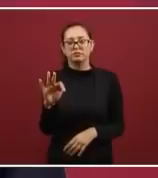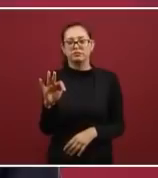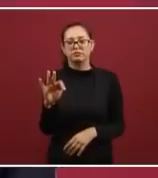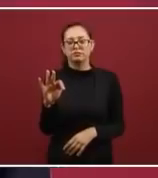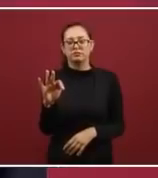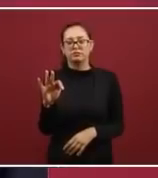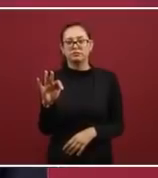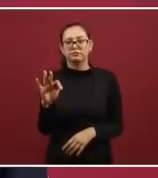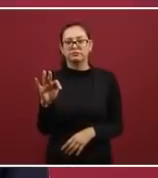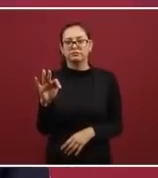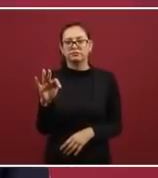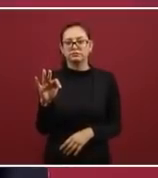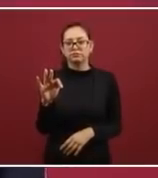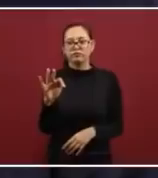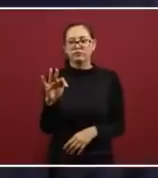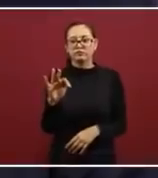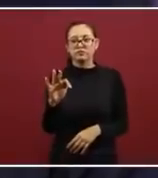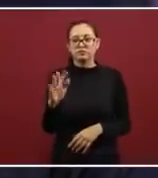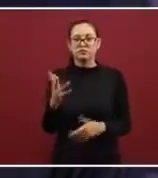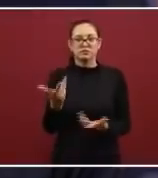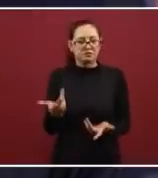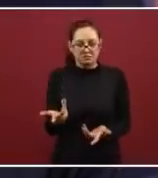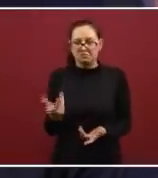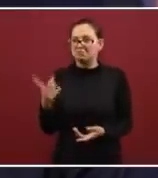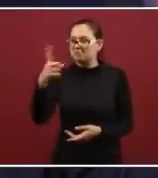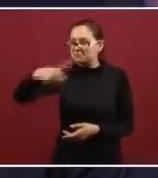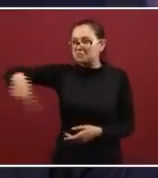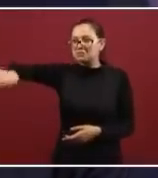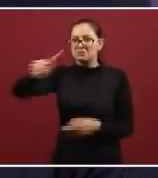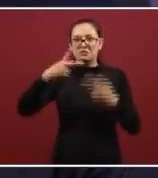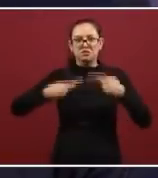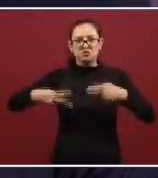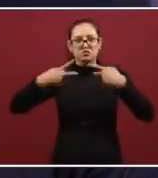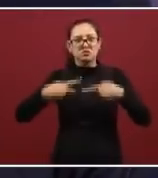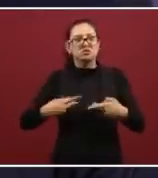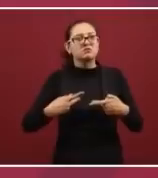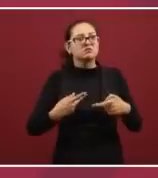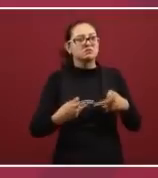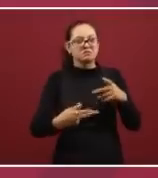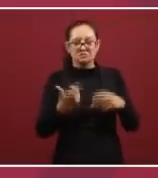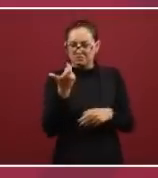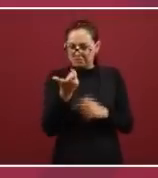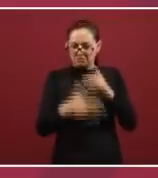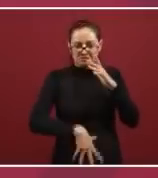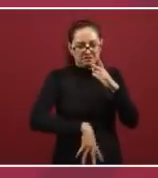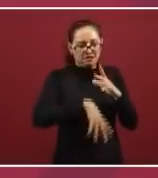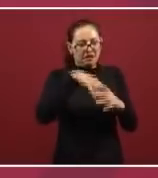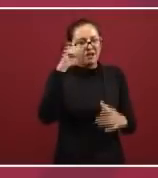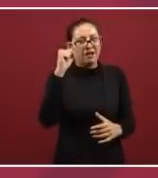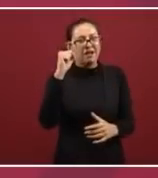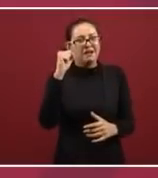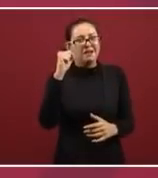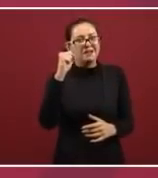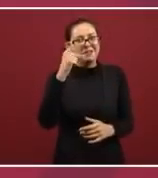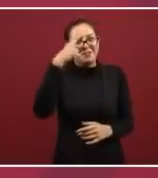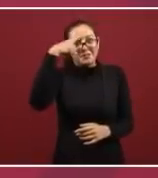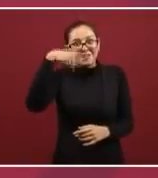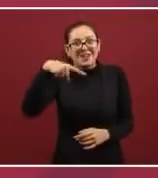el que los familiares puedan recibir sus apoyos con baja